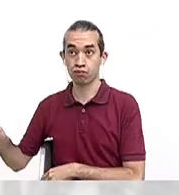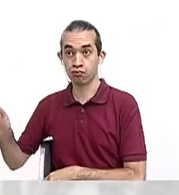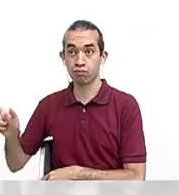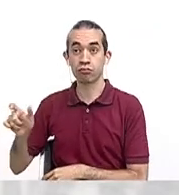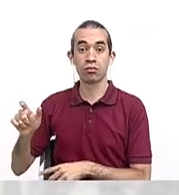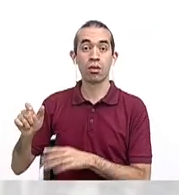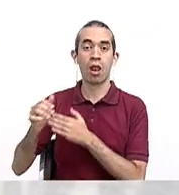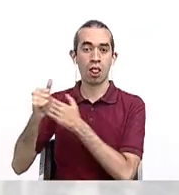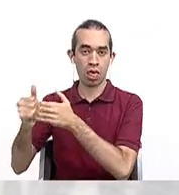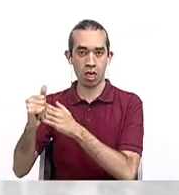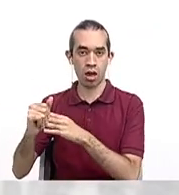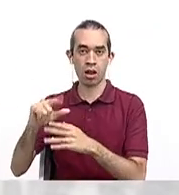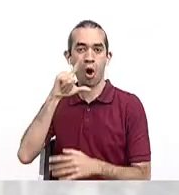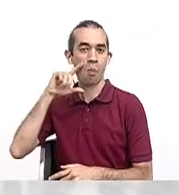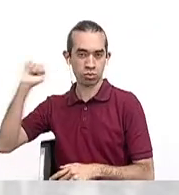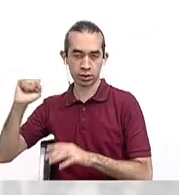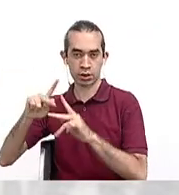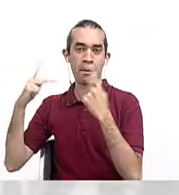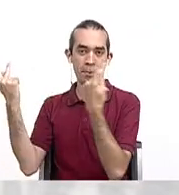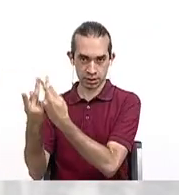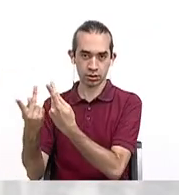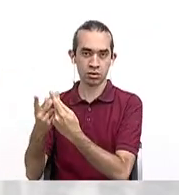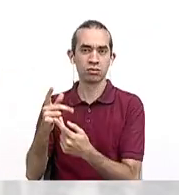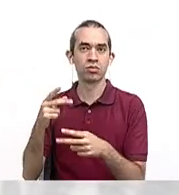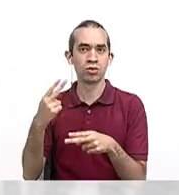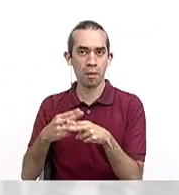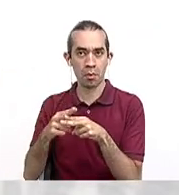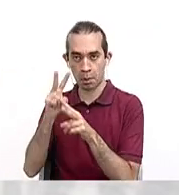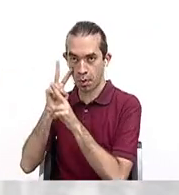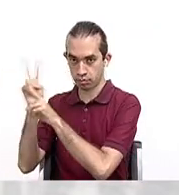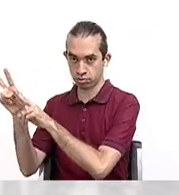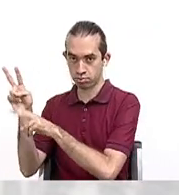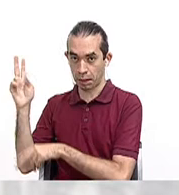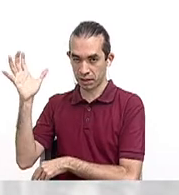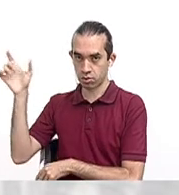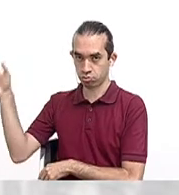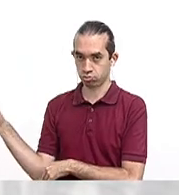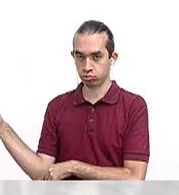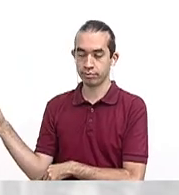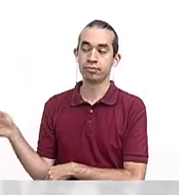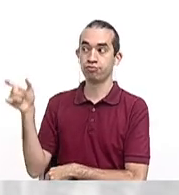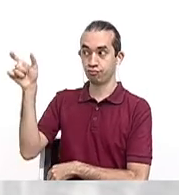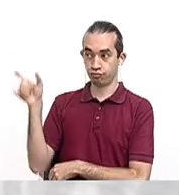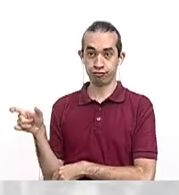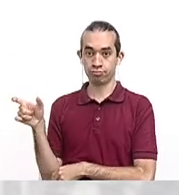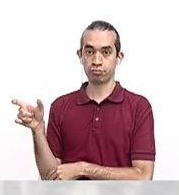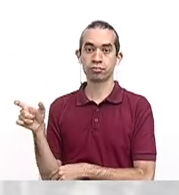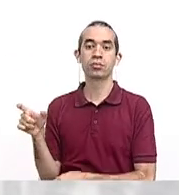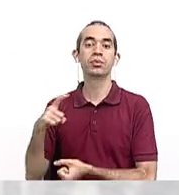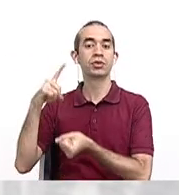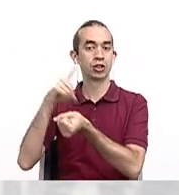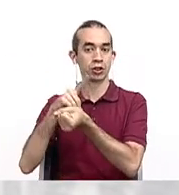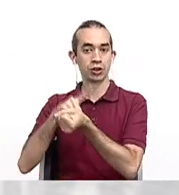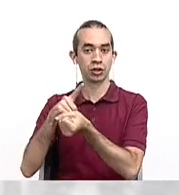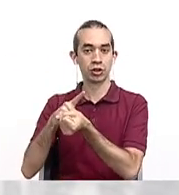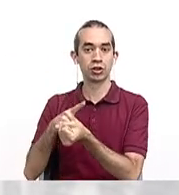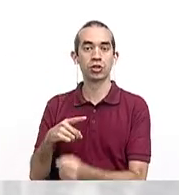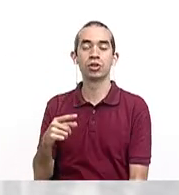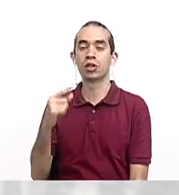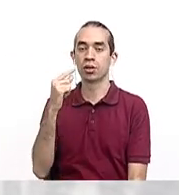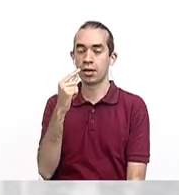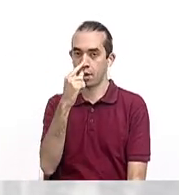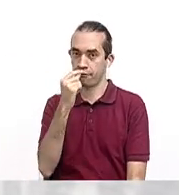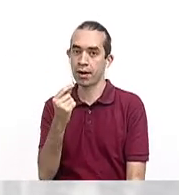manuel mora valverde del partido comunista el doctor rafael ángel calderón guardia un